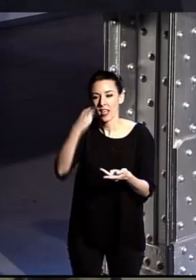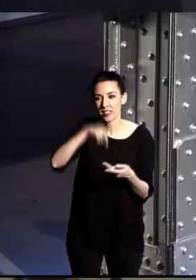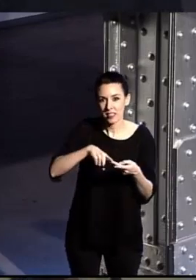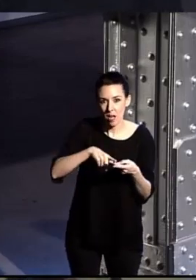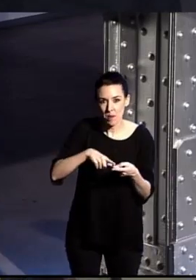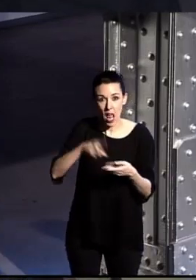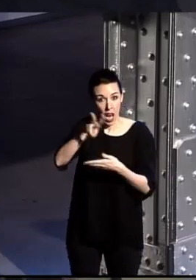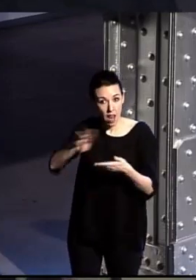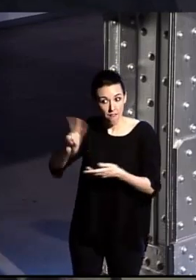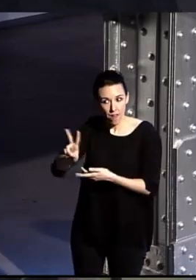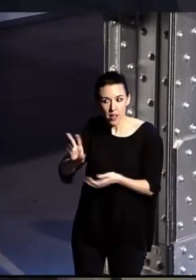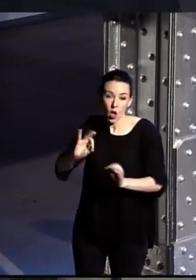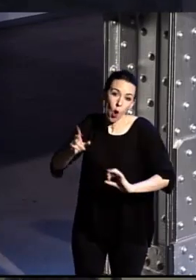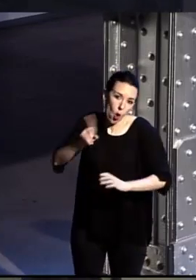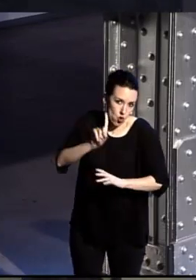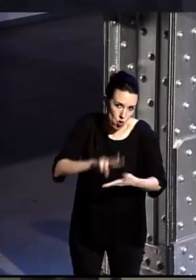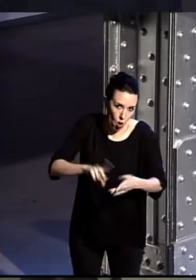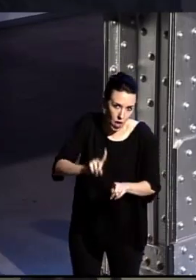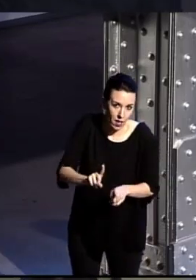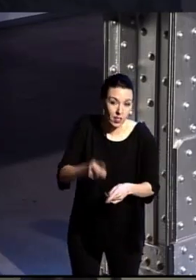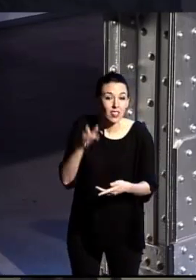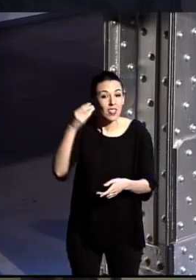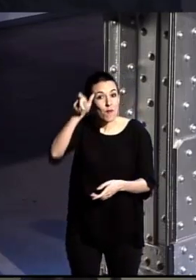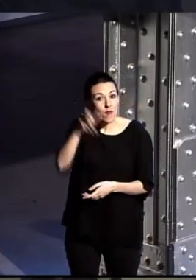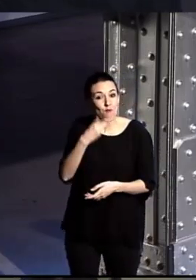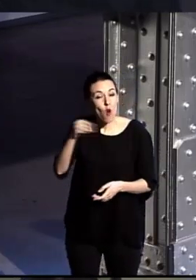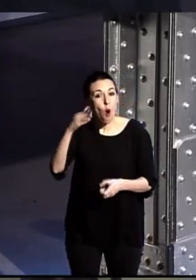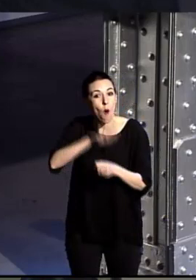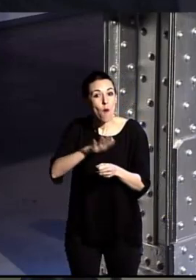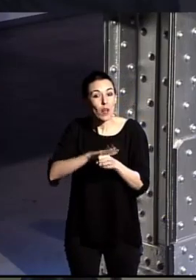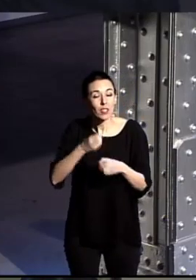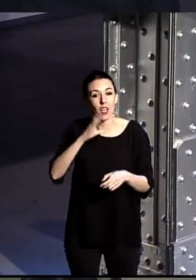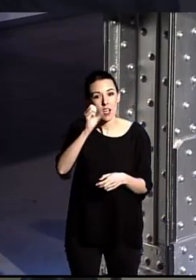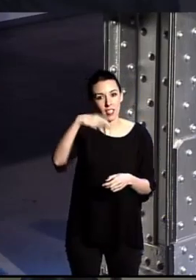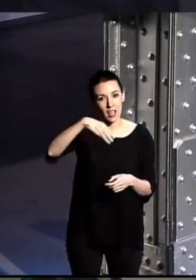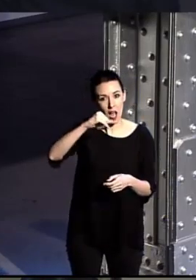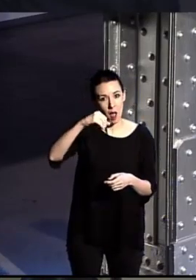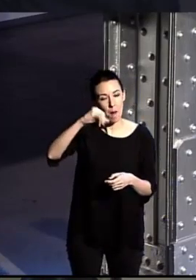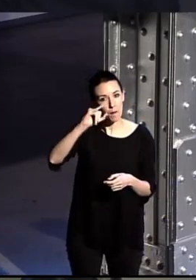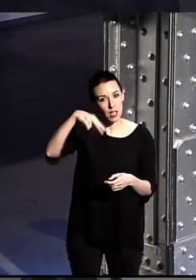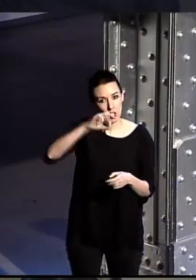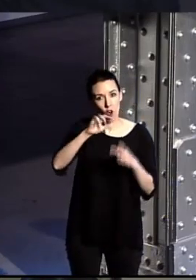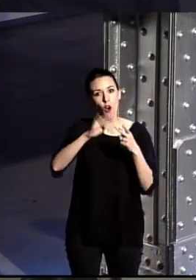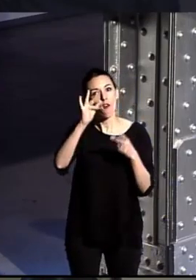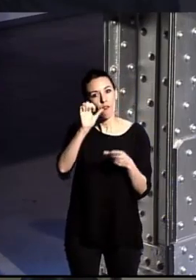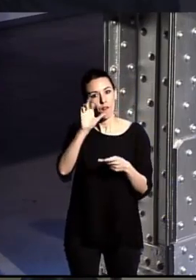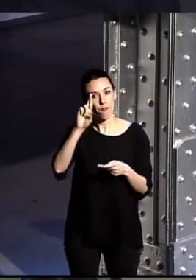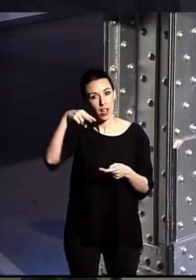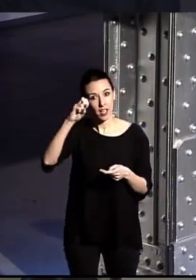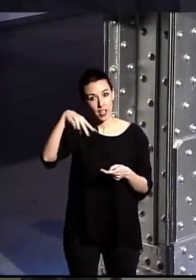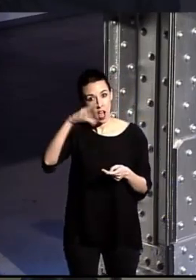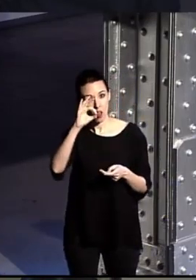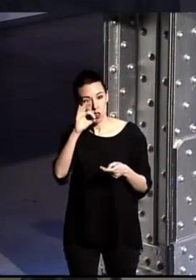que lee a Verne o que no lee, nuestros martianos de hoy son Camino, Fernando, Irene. Y tenemos